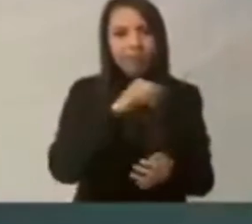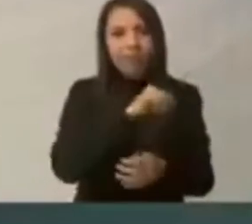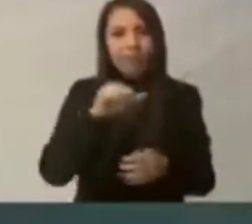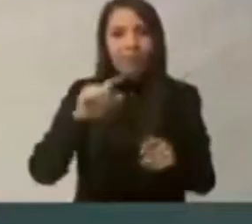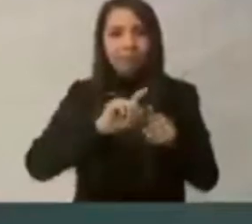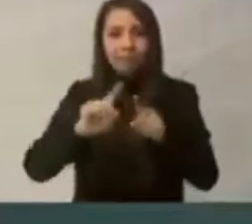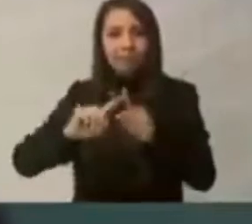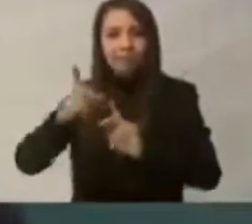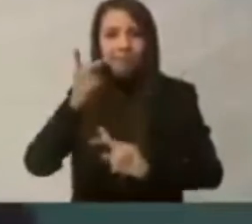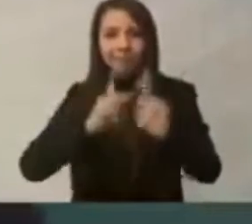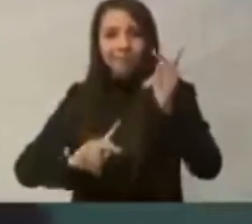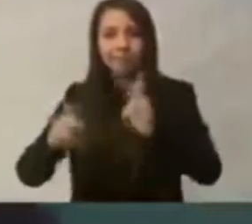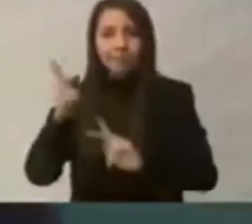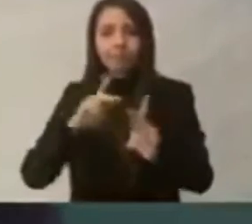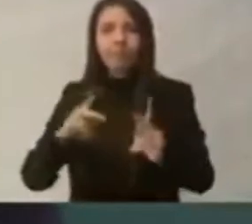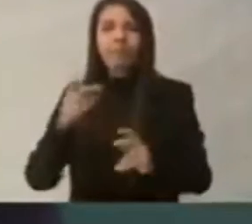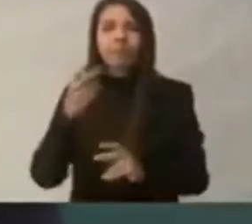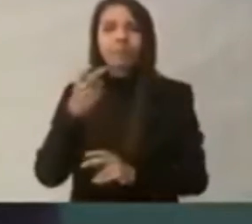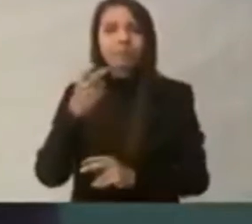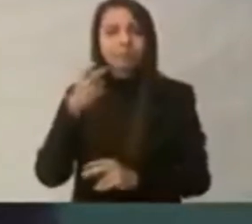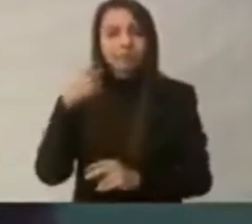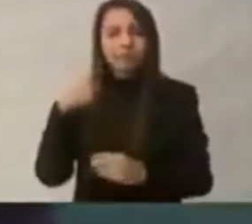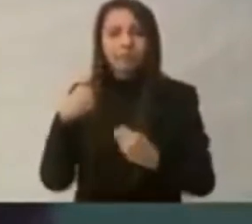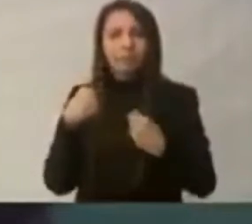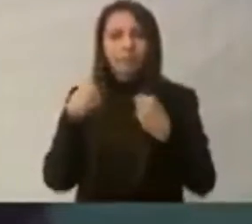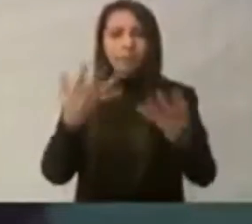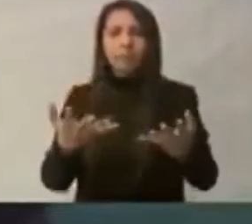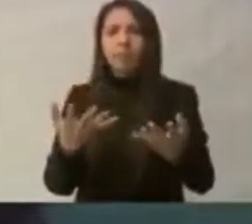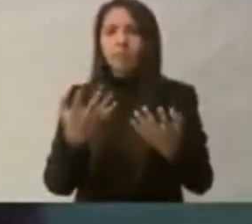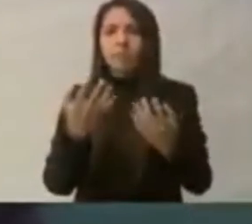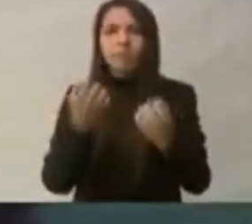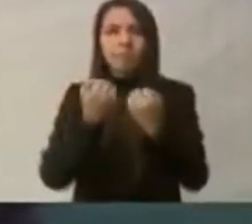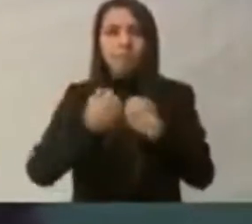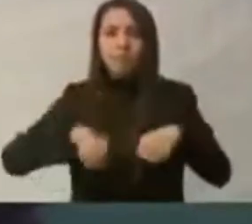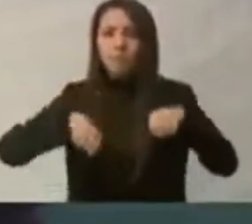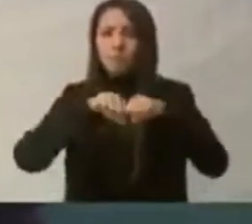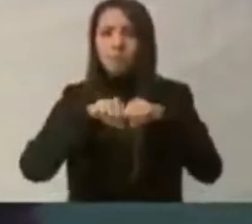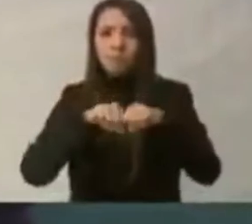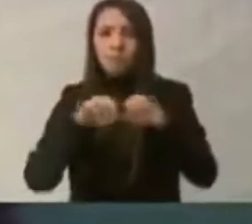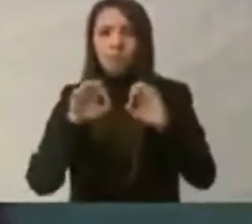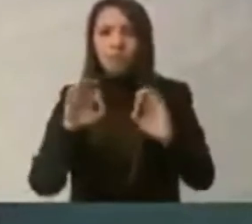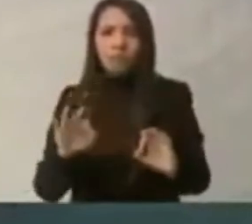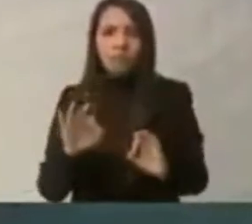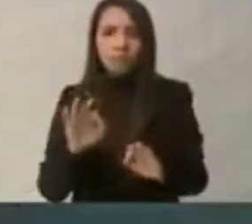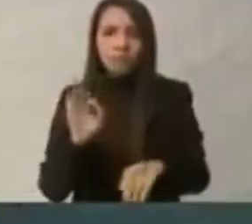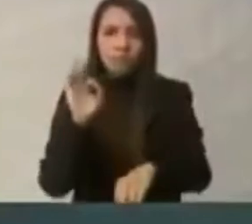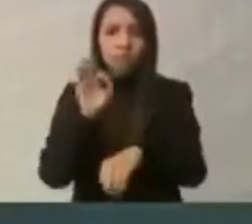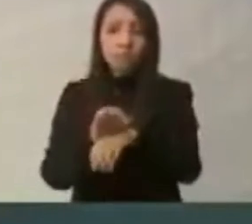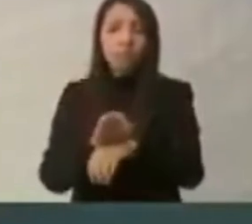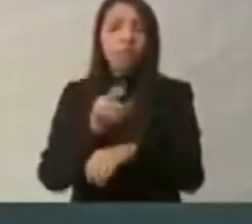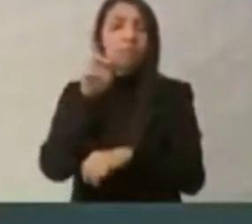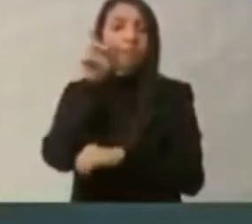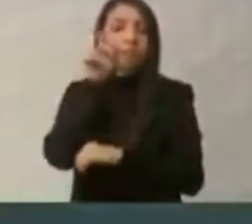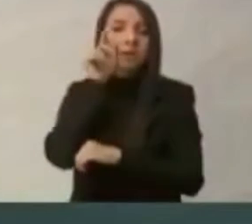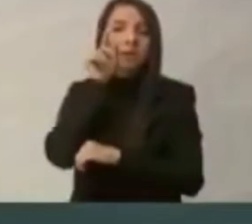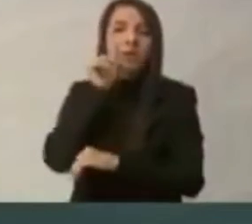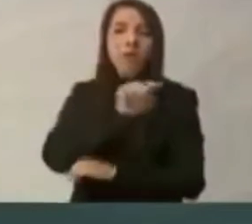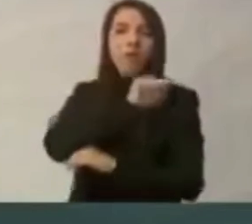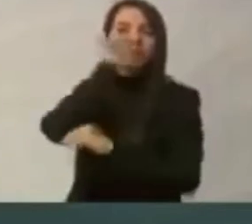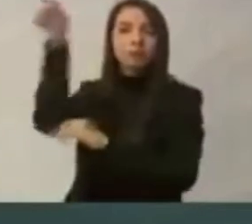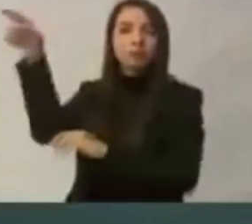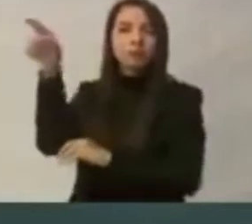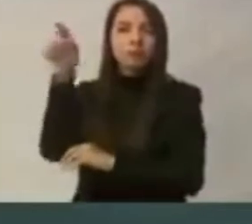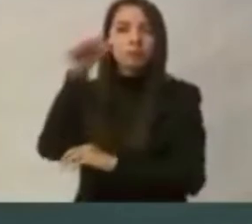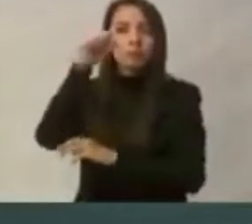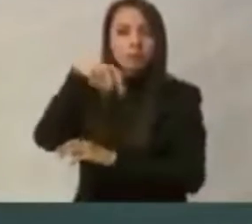con seguridad social. Esto lo vamos a hacer mañana en San Quintín. Vamos a